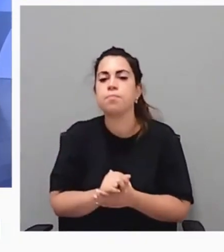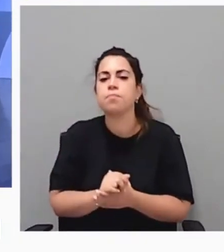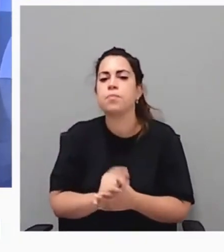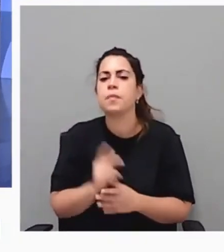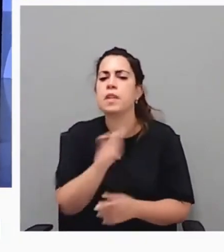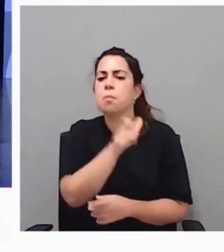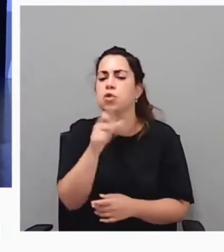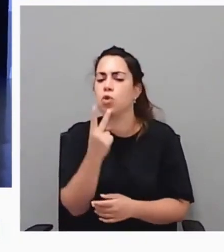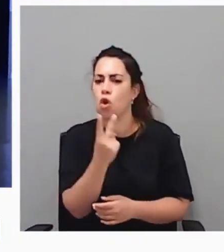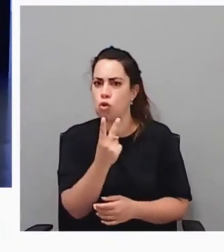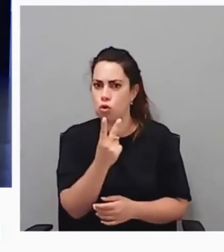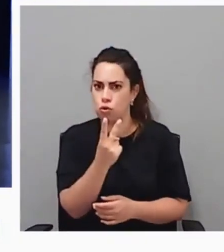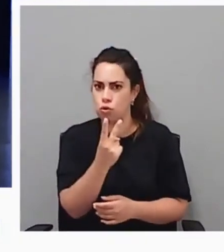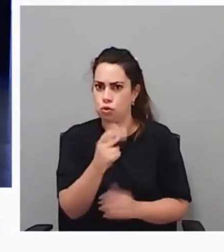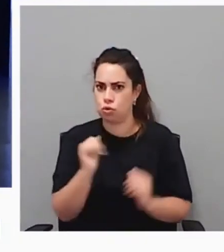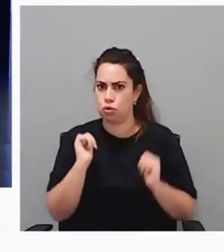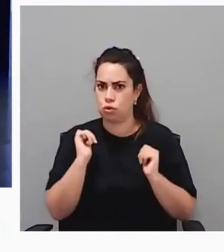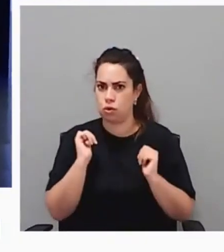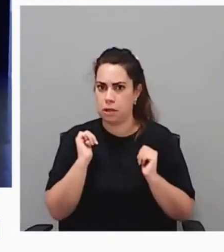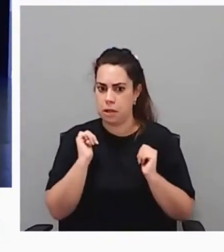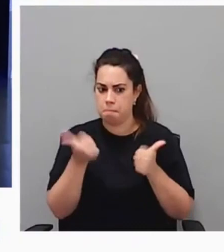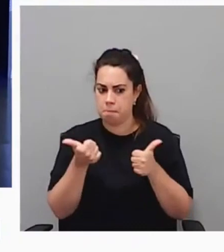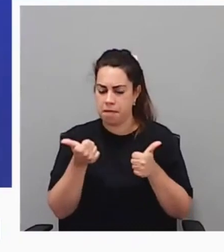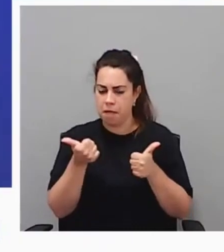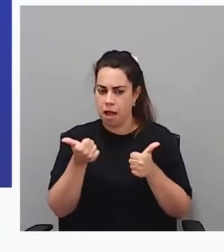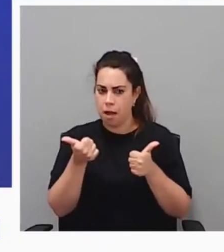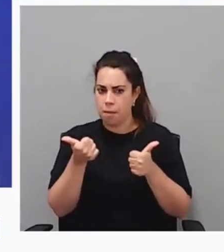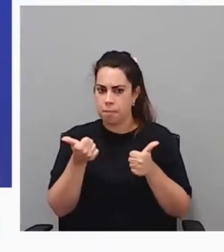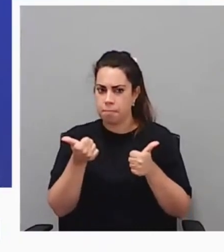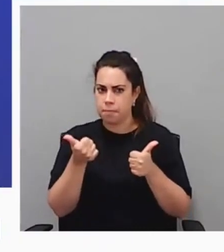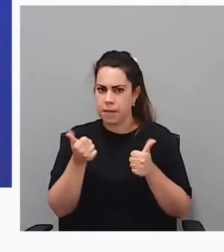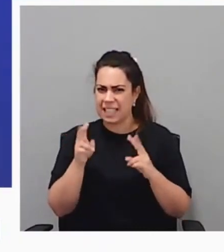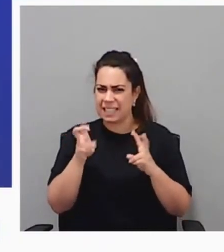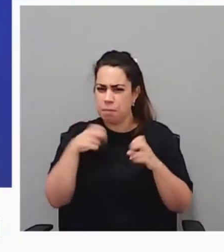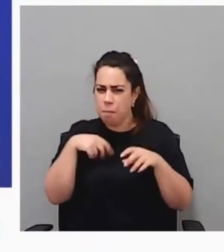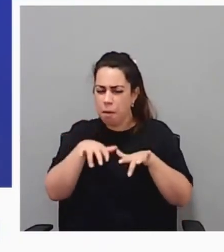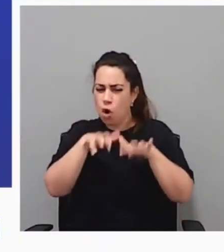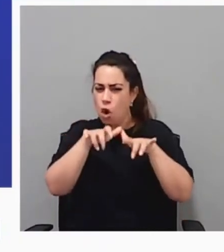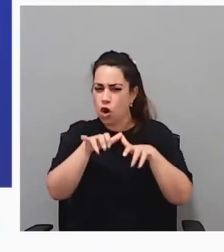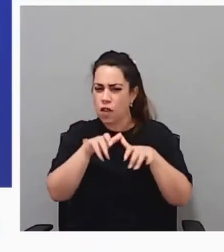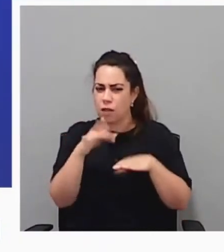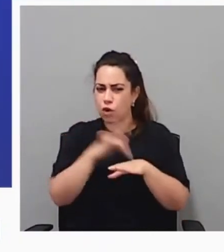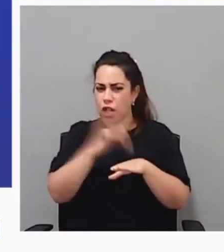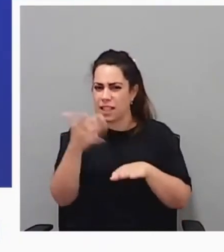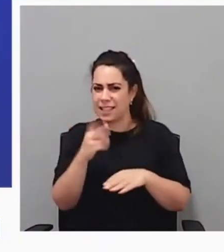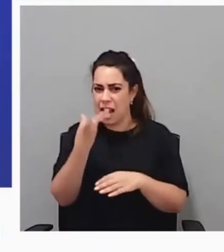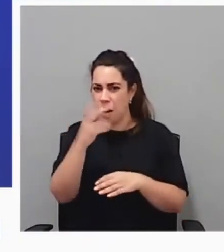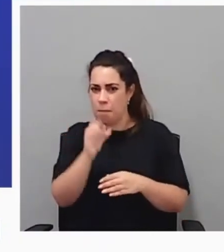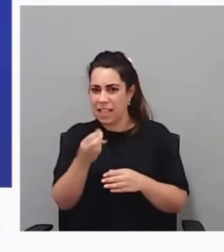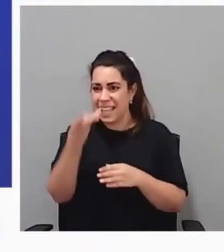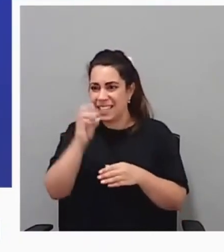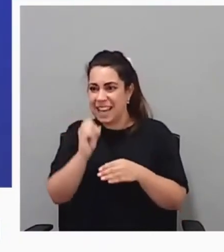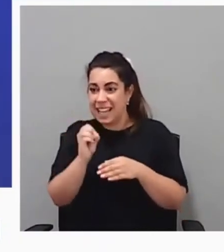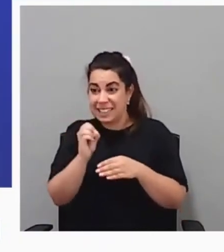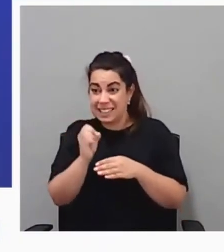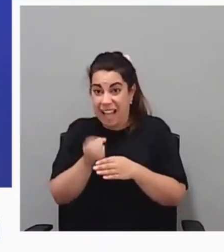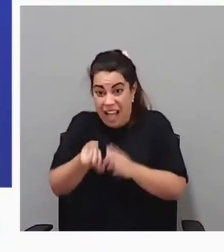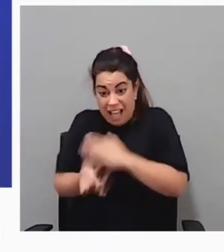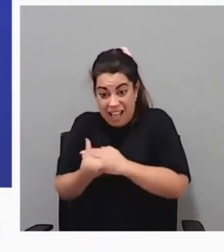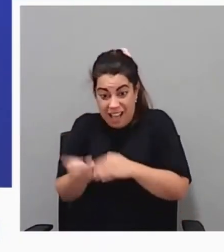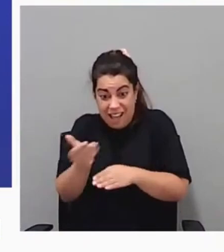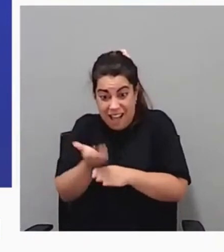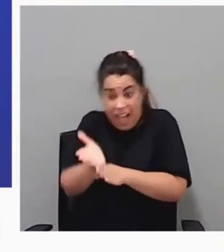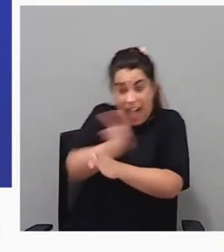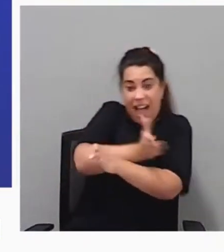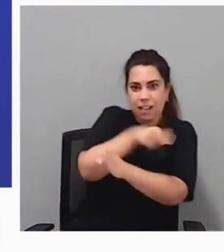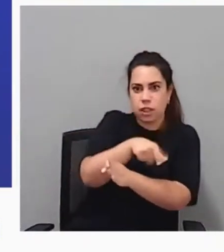la revolución de lo que llega a ser el ordenador digital 20 o 30 años antes. Es en los años 30, cuando el